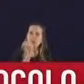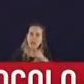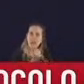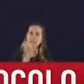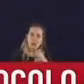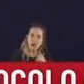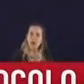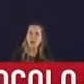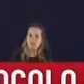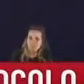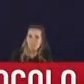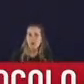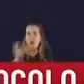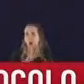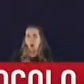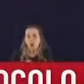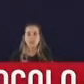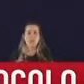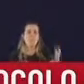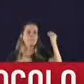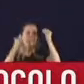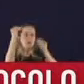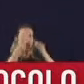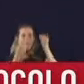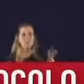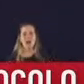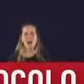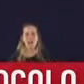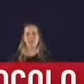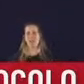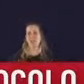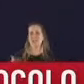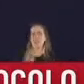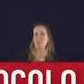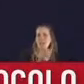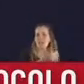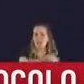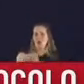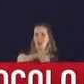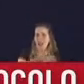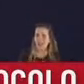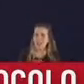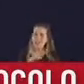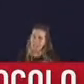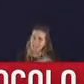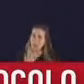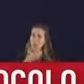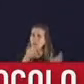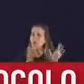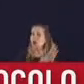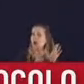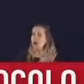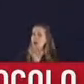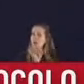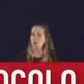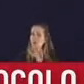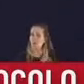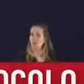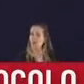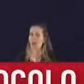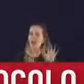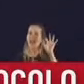era que se van a combatir a los que corten a los que transporten y a los que financien claro efectivamente entonces todo eso se